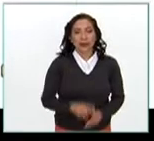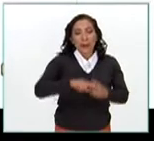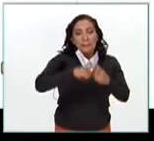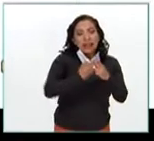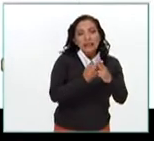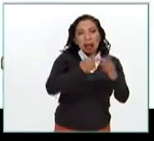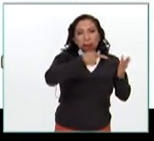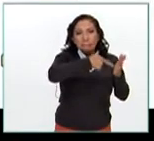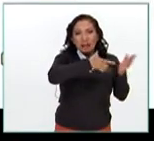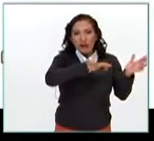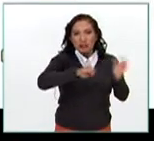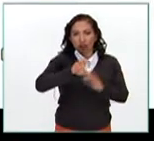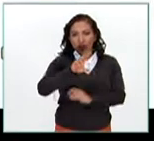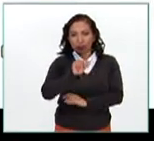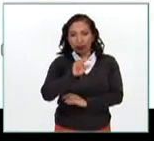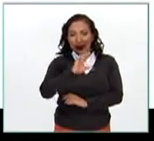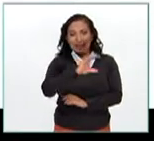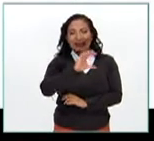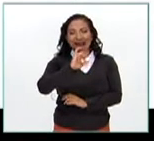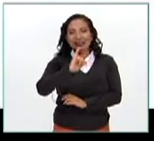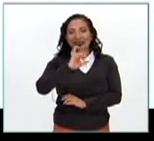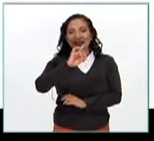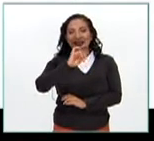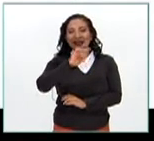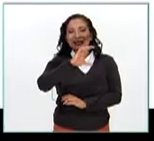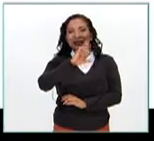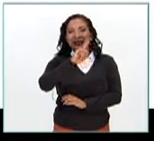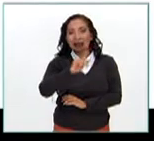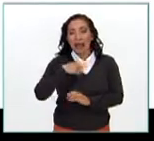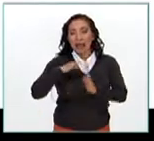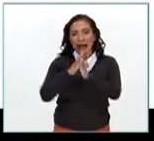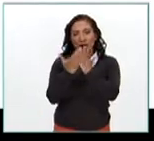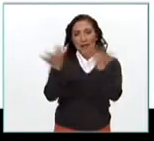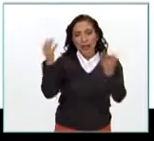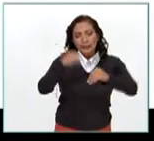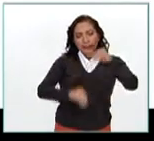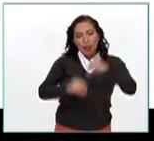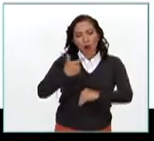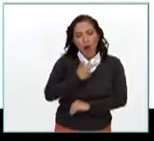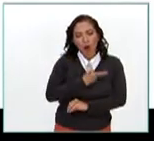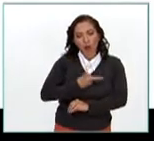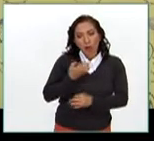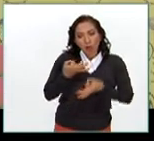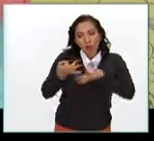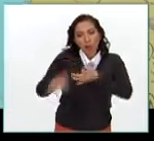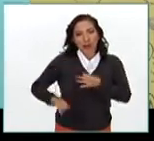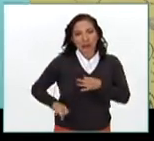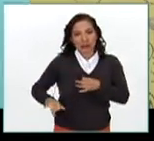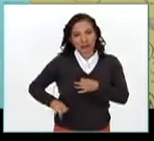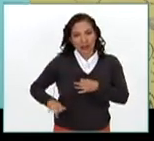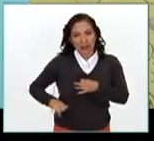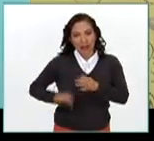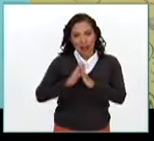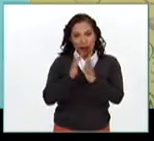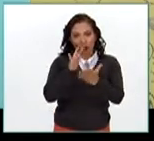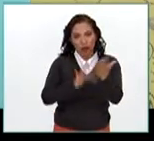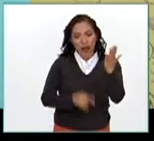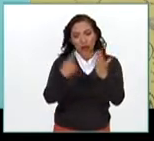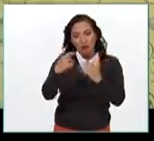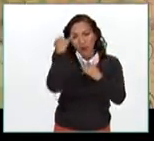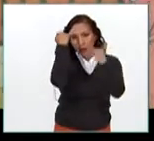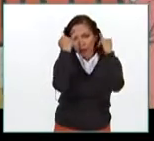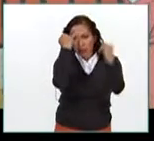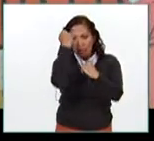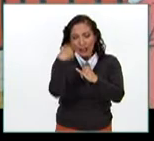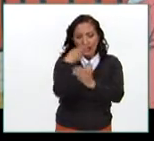Surgida en 1980, Sidcli ha publicado libros que estimulan el gusto por la lectura, a partir de una propuesta